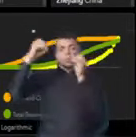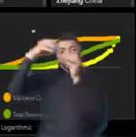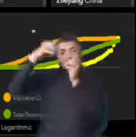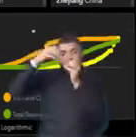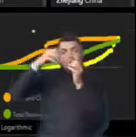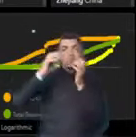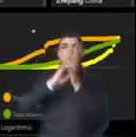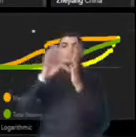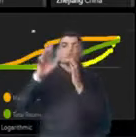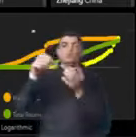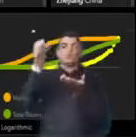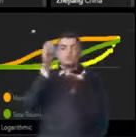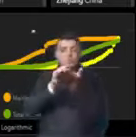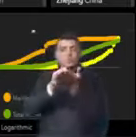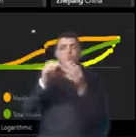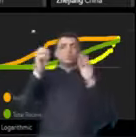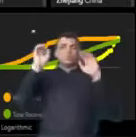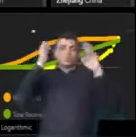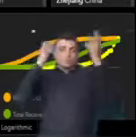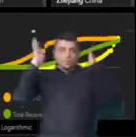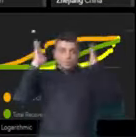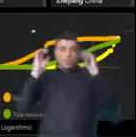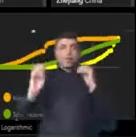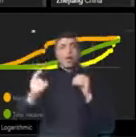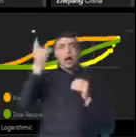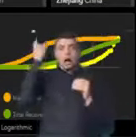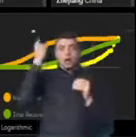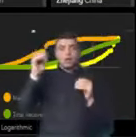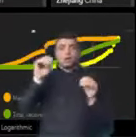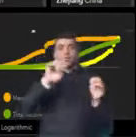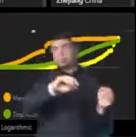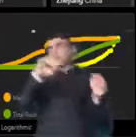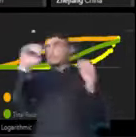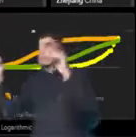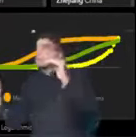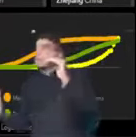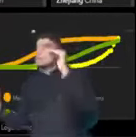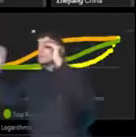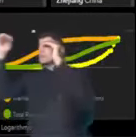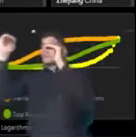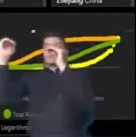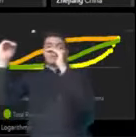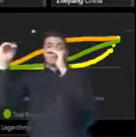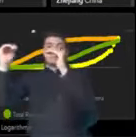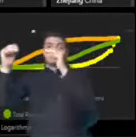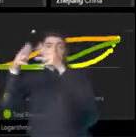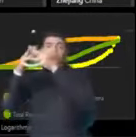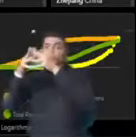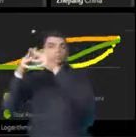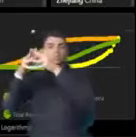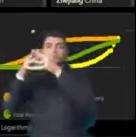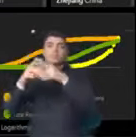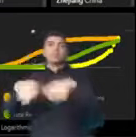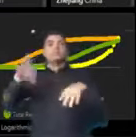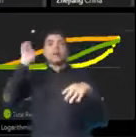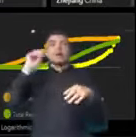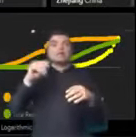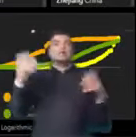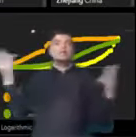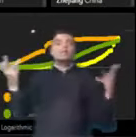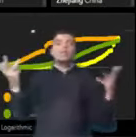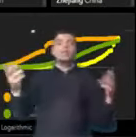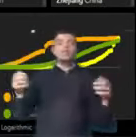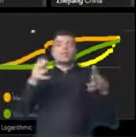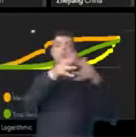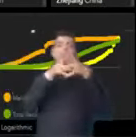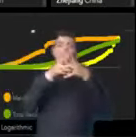Malasia, se acerca el número de Estados Unidos. O sea que es más riesgoso o hay más probabilidad de contraer el virus en Estados Unidos que